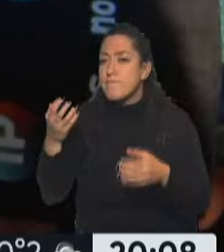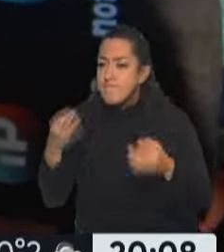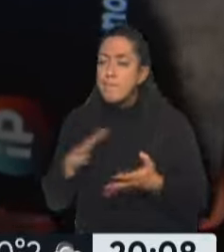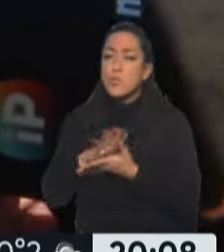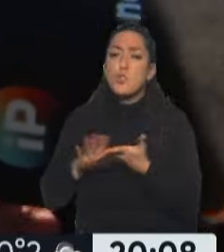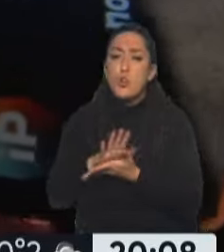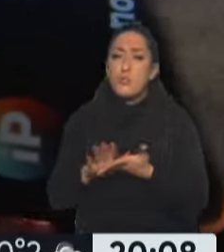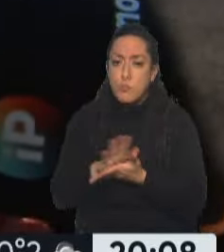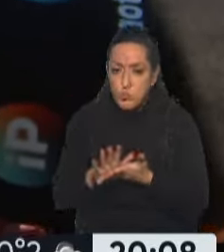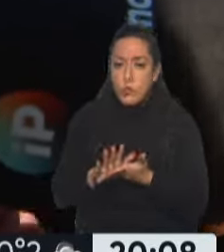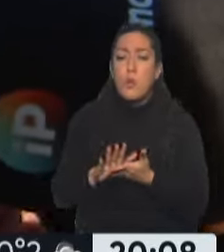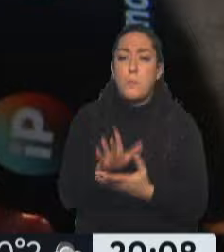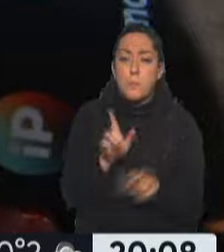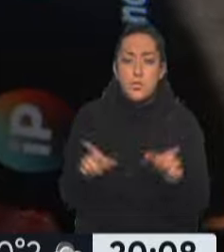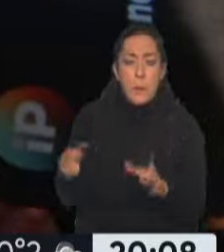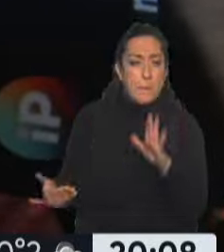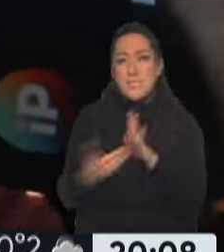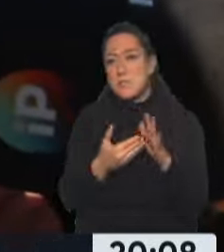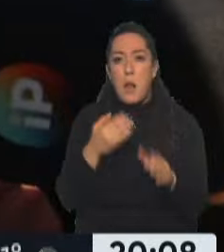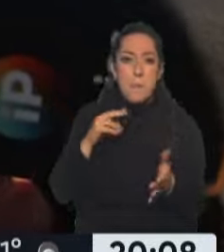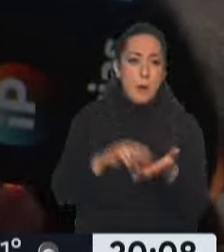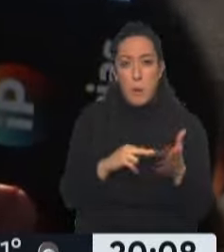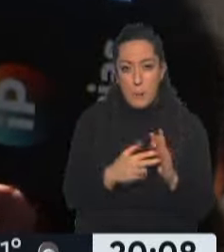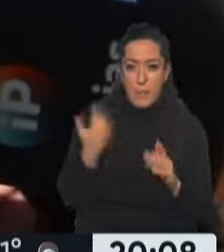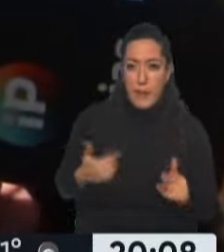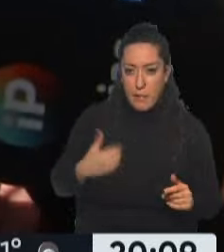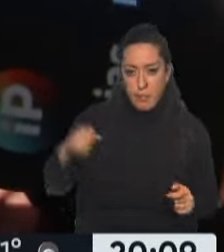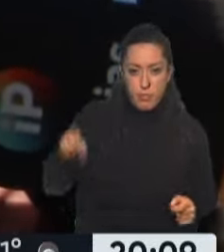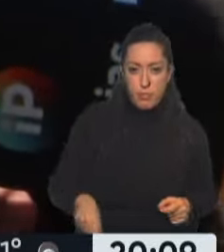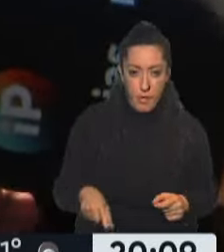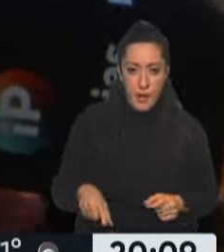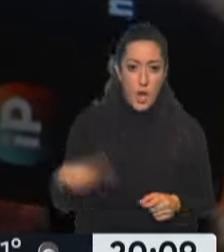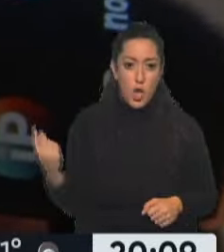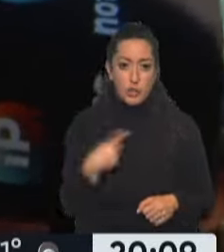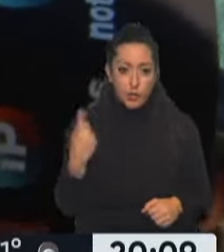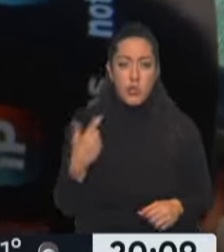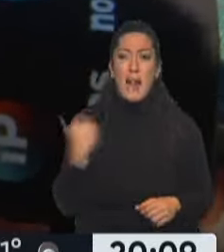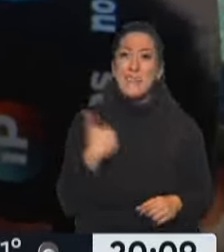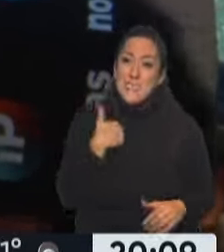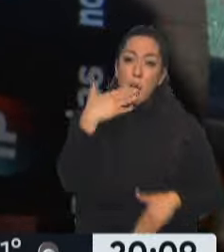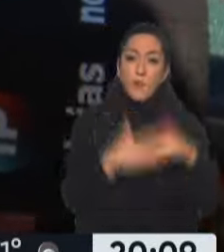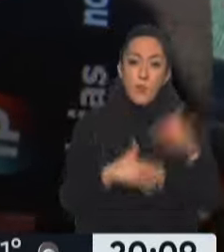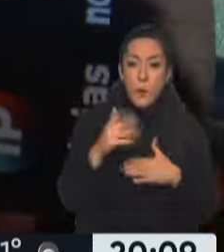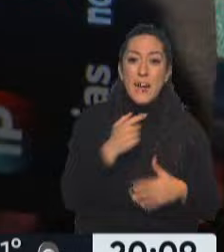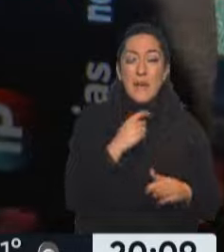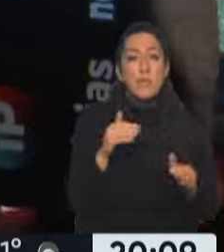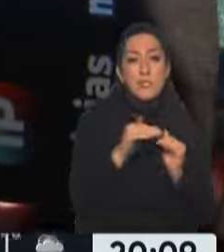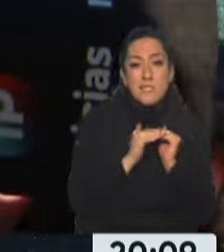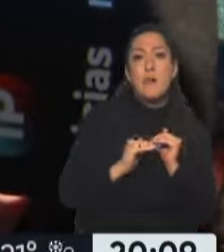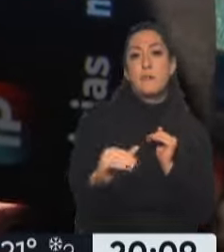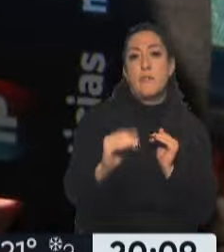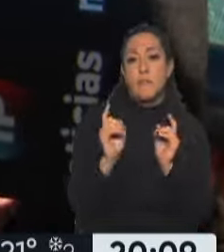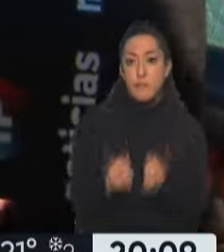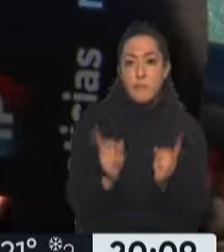vamos a resolver el problema principal que tiene la Argentina, si efectivamente queremos construir una Argentina con estabilidad